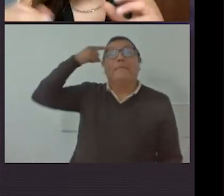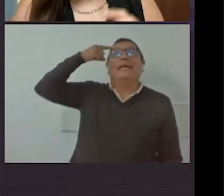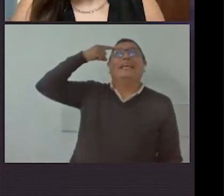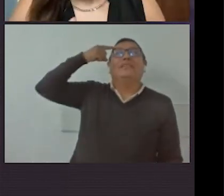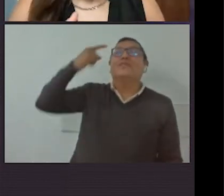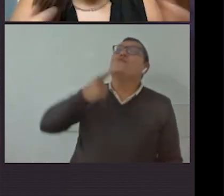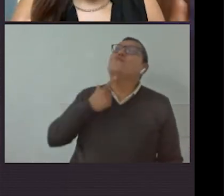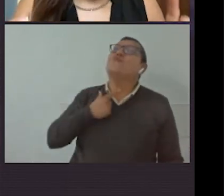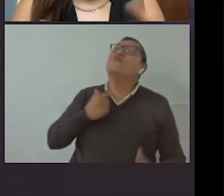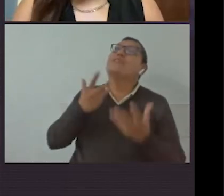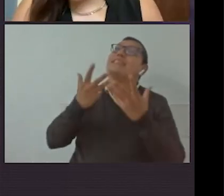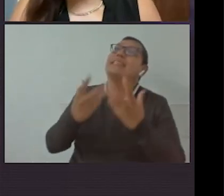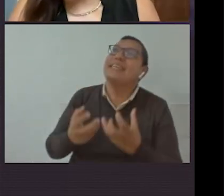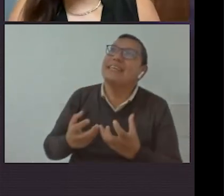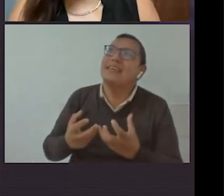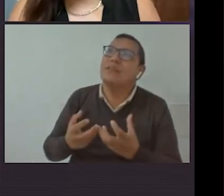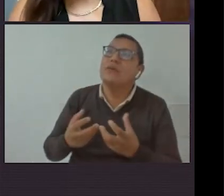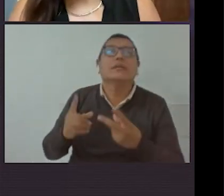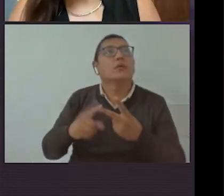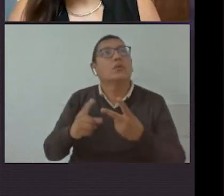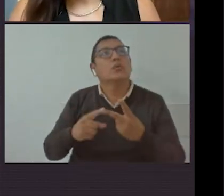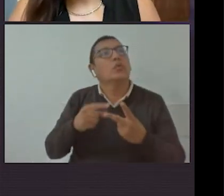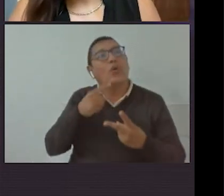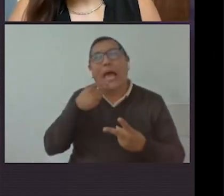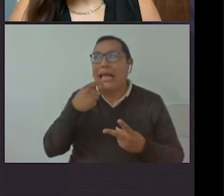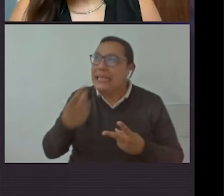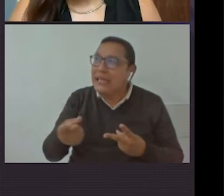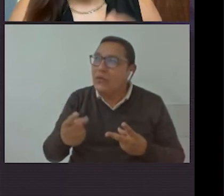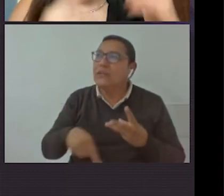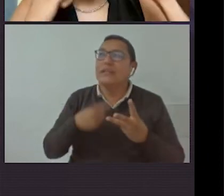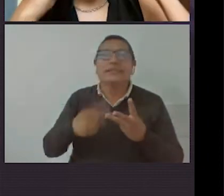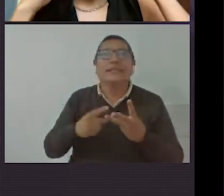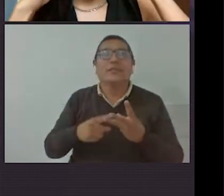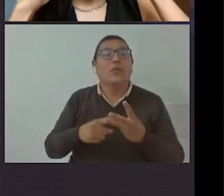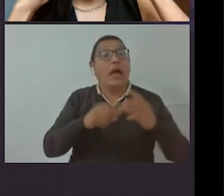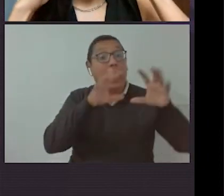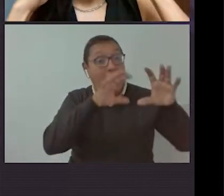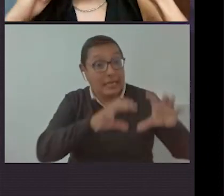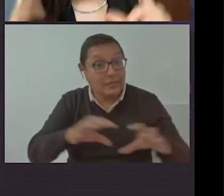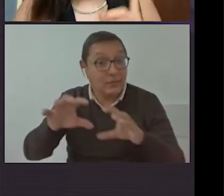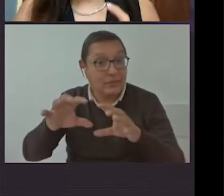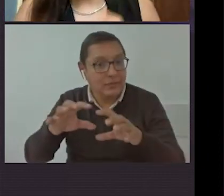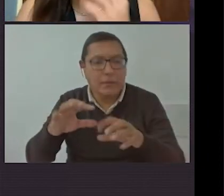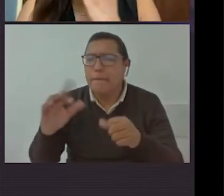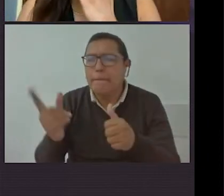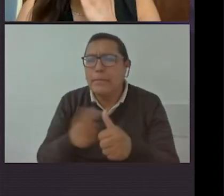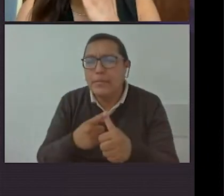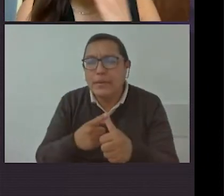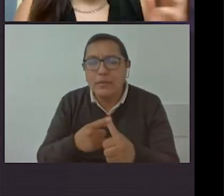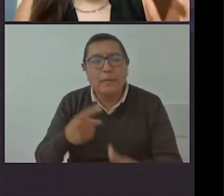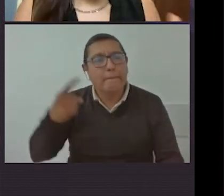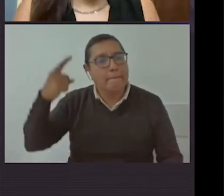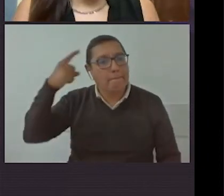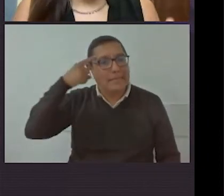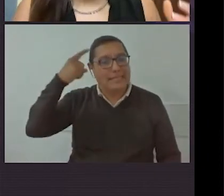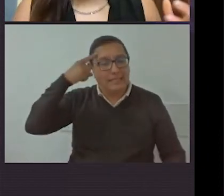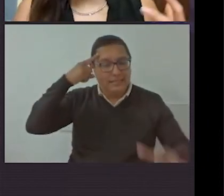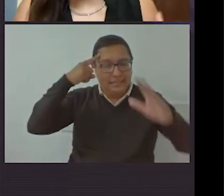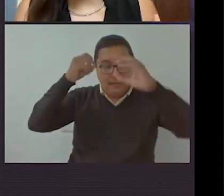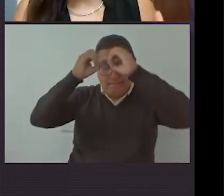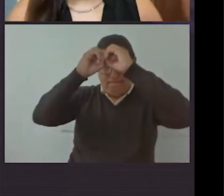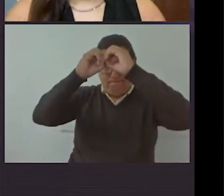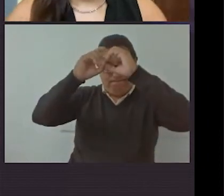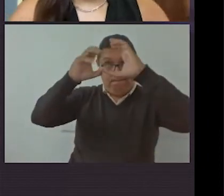decir, hacer. Claro, después nos ponemos en acción. Pero primero utilizo mi mente de forma que